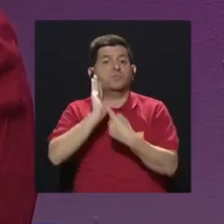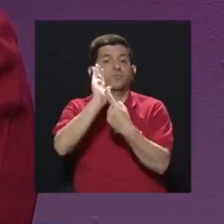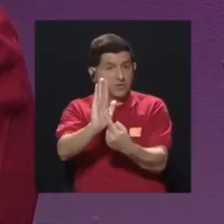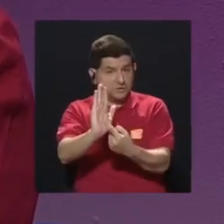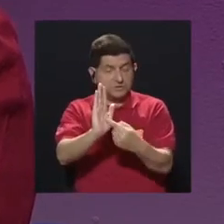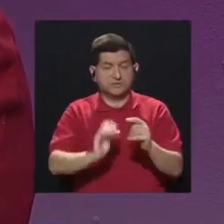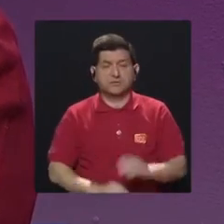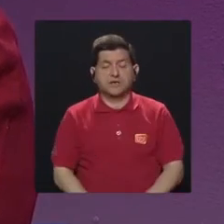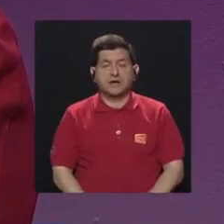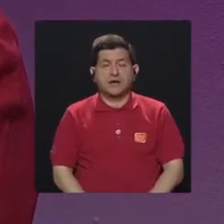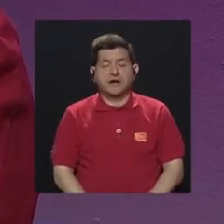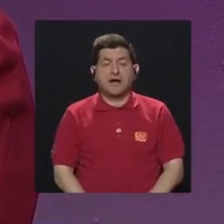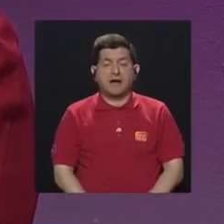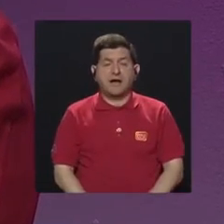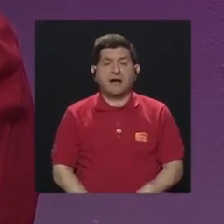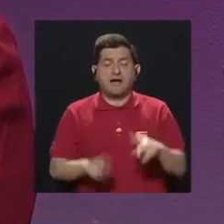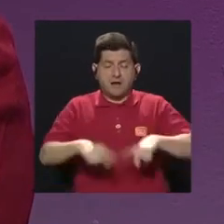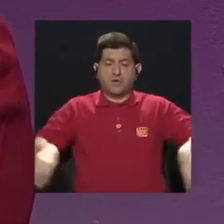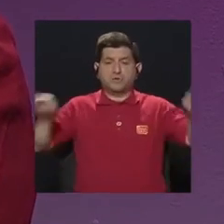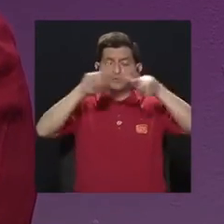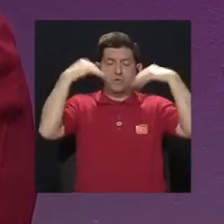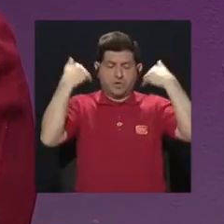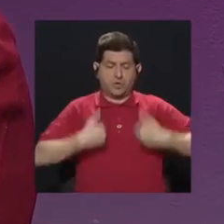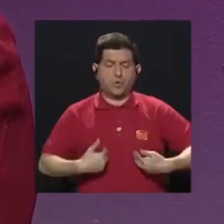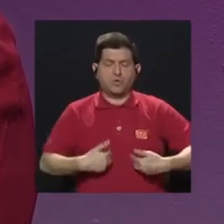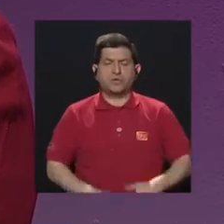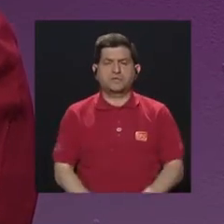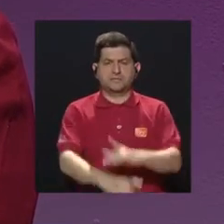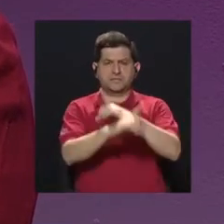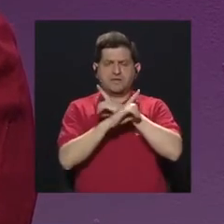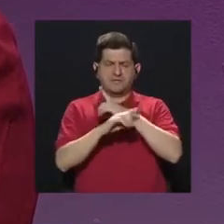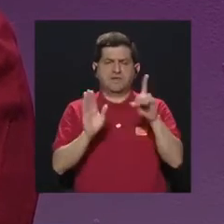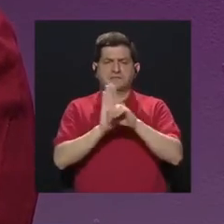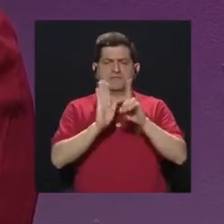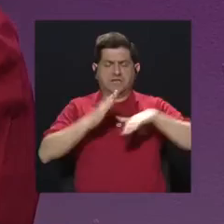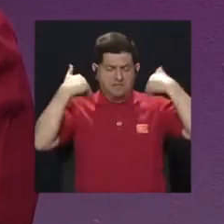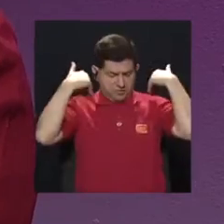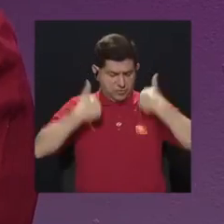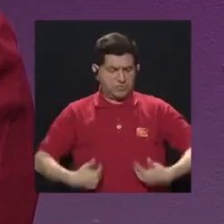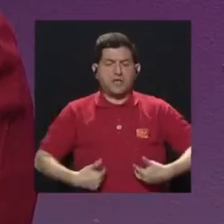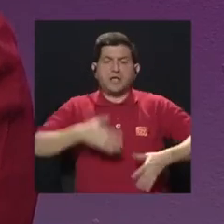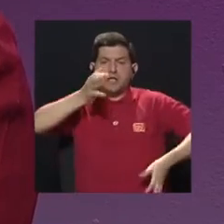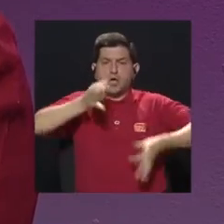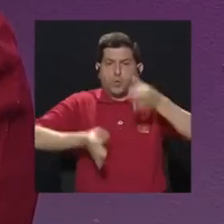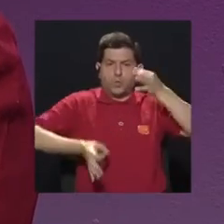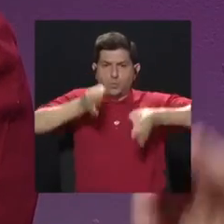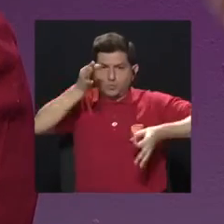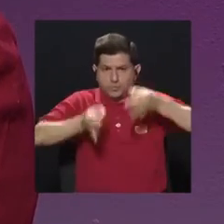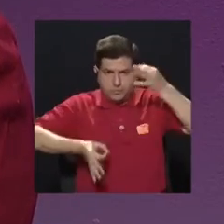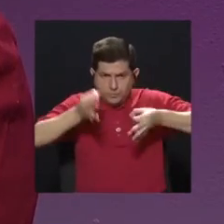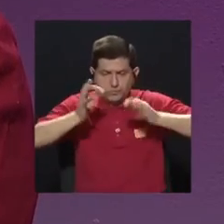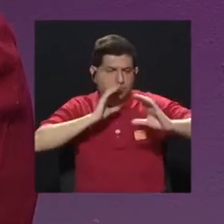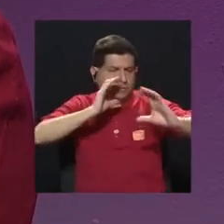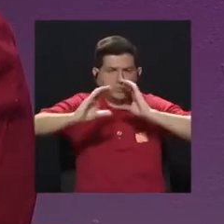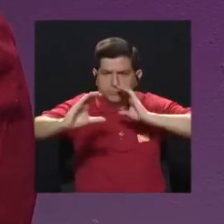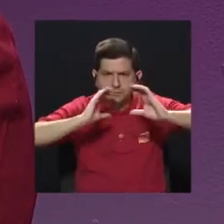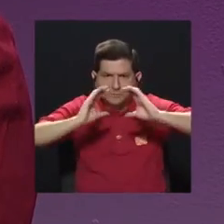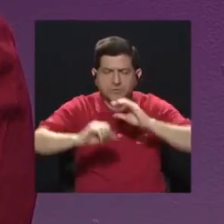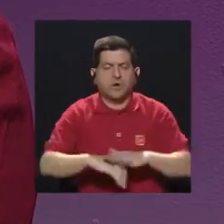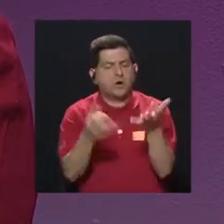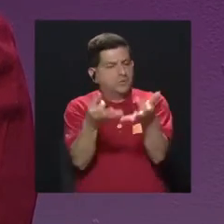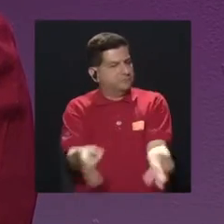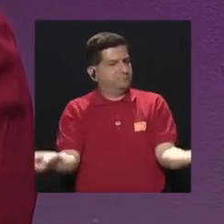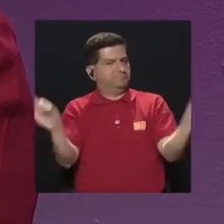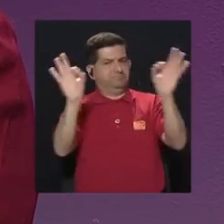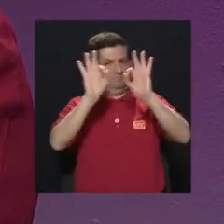el valor humano una defensa de los derechos humanos y la justicia de comunicativa lo cual es muy